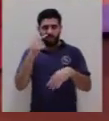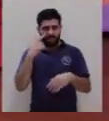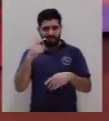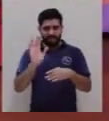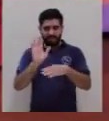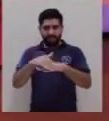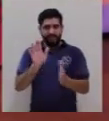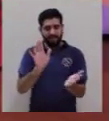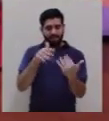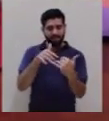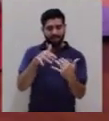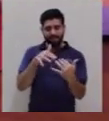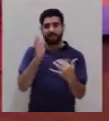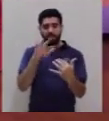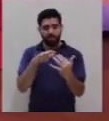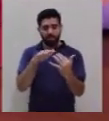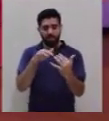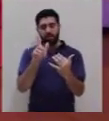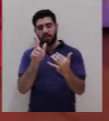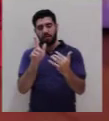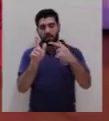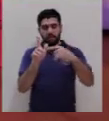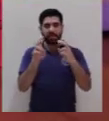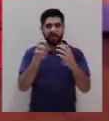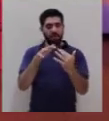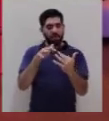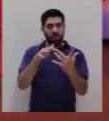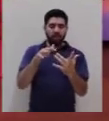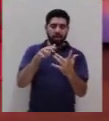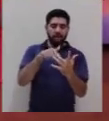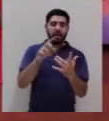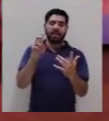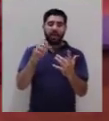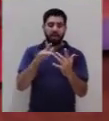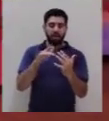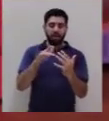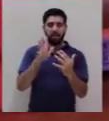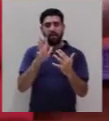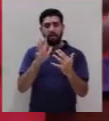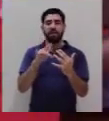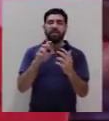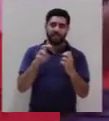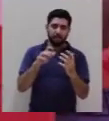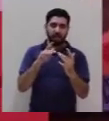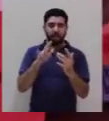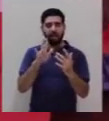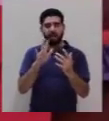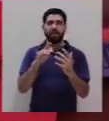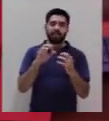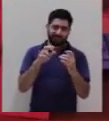estar los temas que vamos a necesitar. Las palabras clave. Ajá. Y aquí pues ya podemos ver la definición de cada una de nuestras palabras